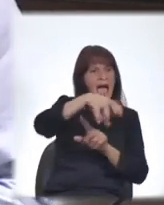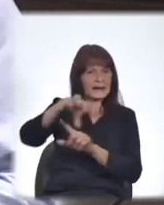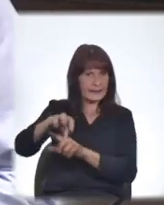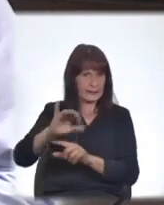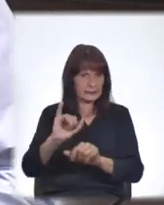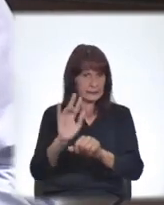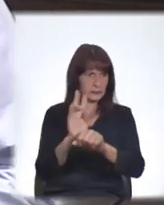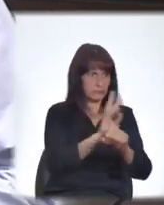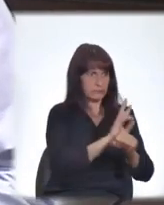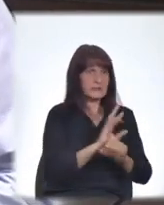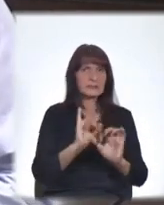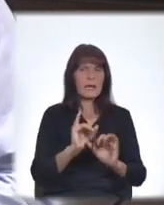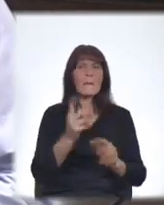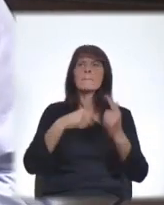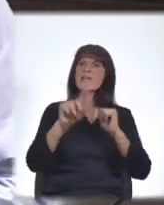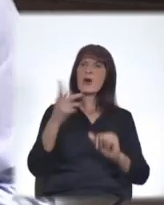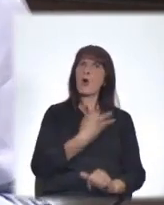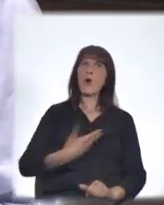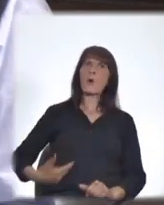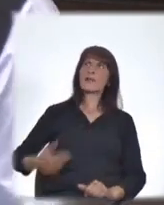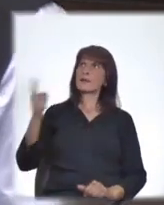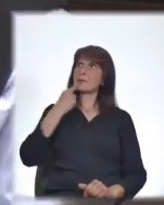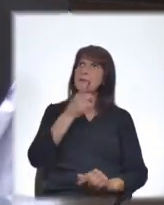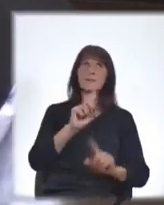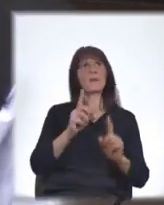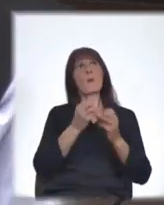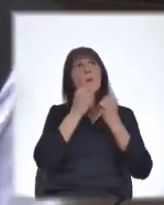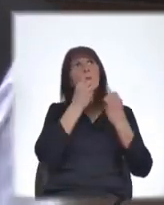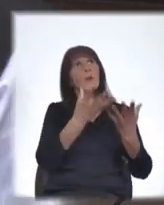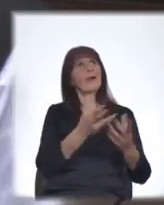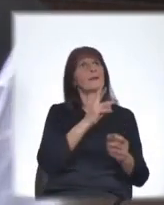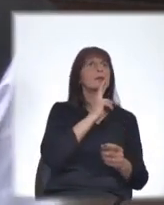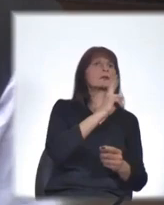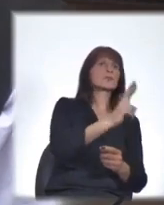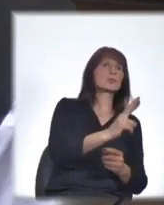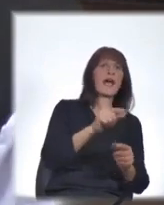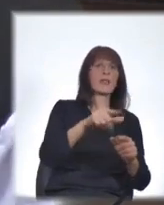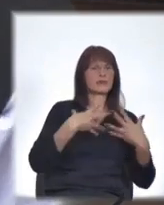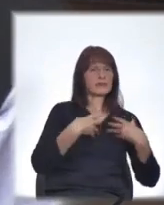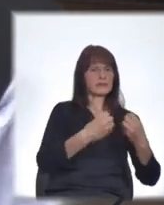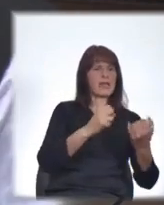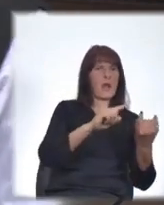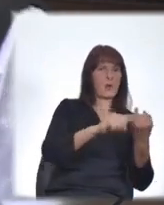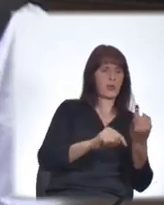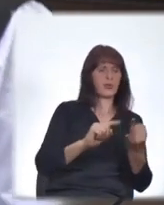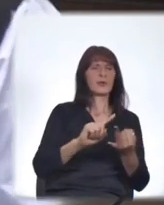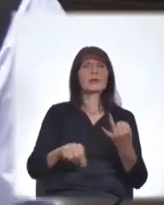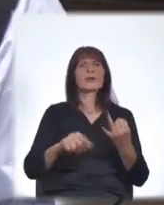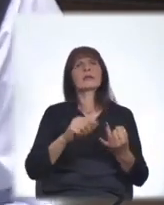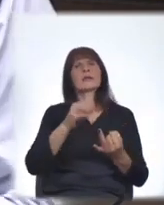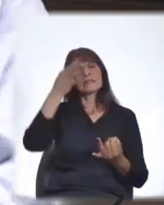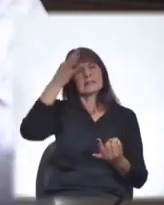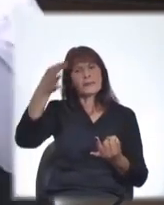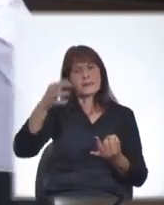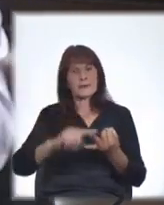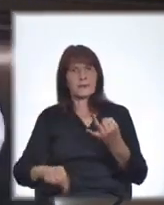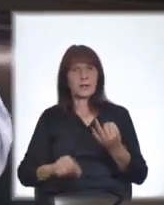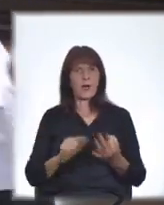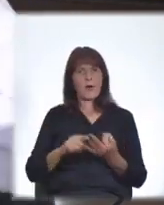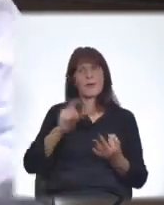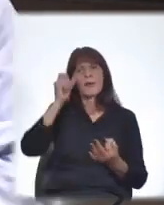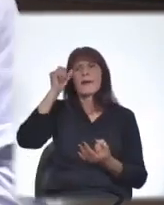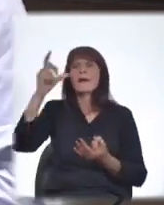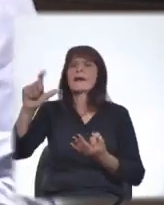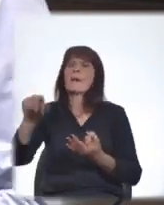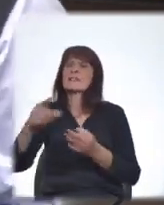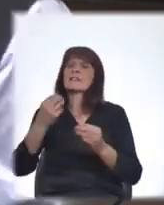pero nunca he escuchado al gobierno decir que los buenos resultados, tanto en el sistema de salud, como en el sistema de científicos, como en las capacidades